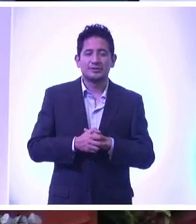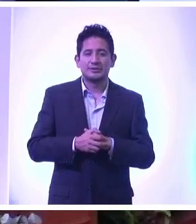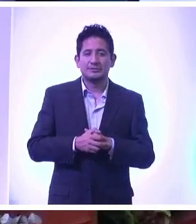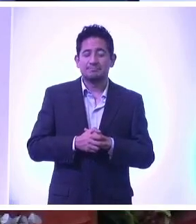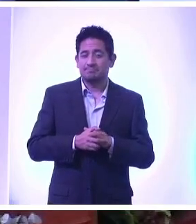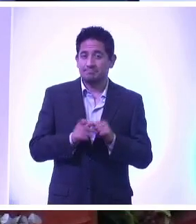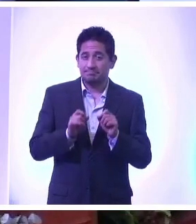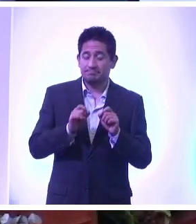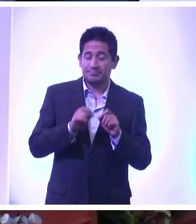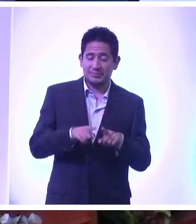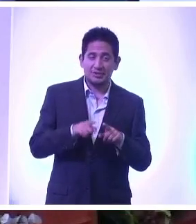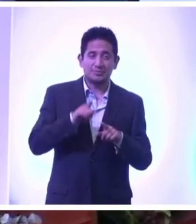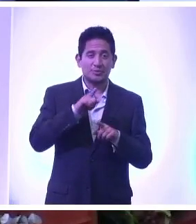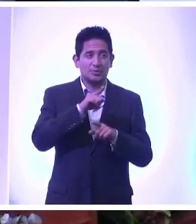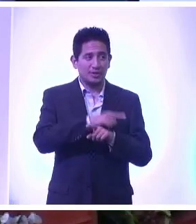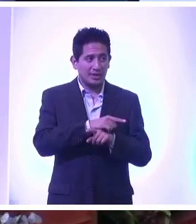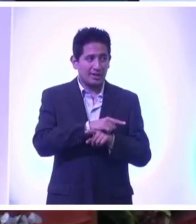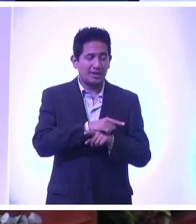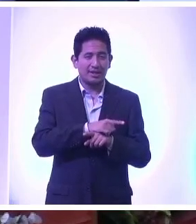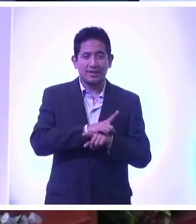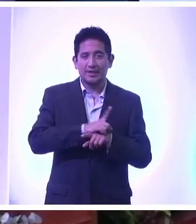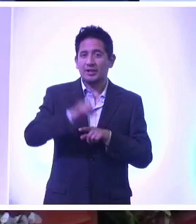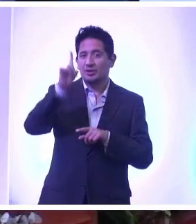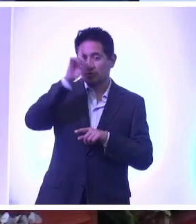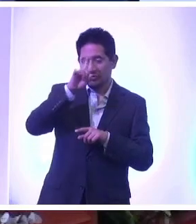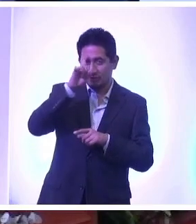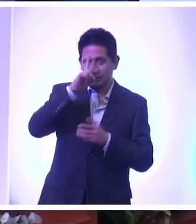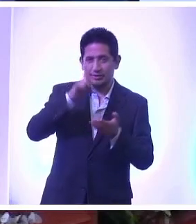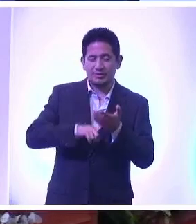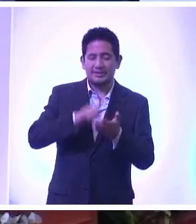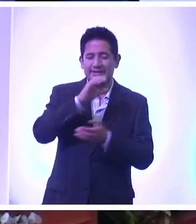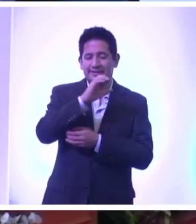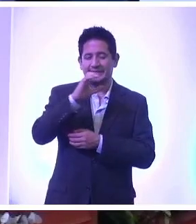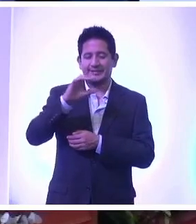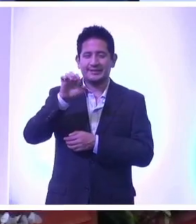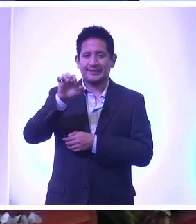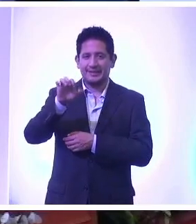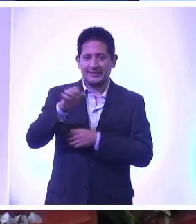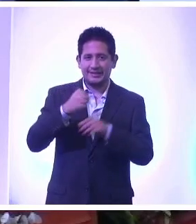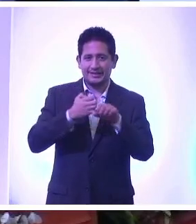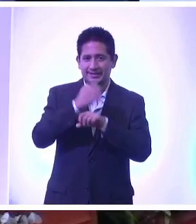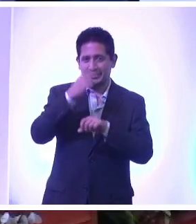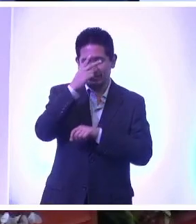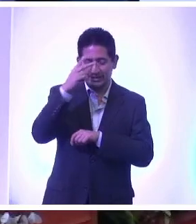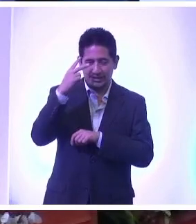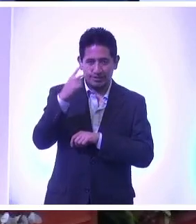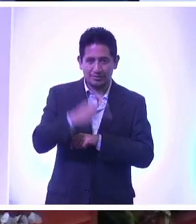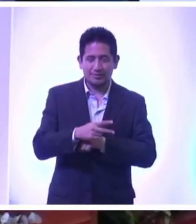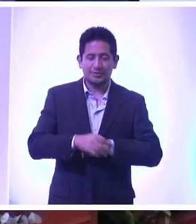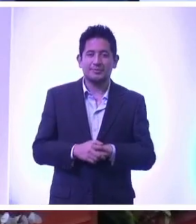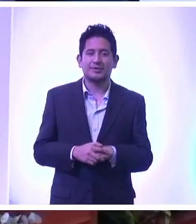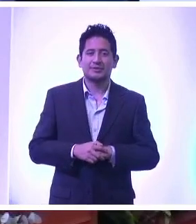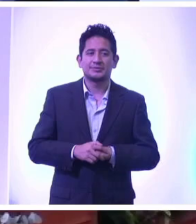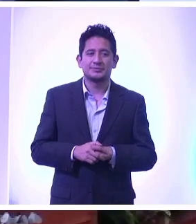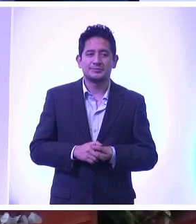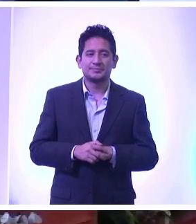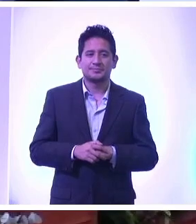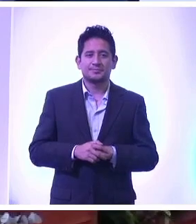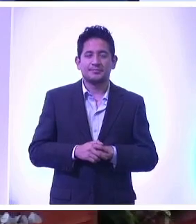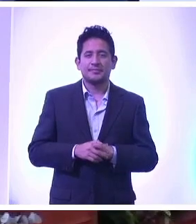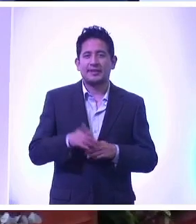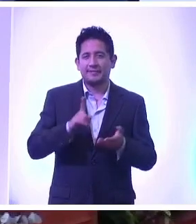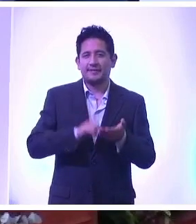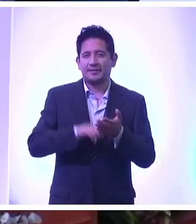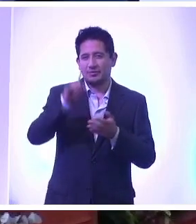es consejero del cce Estado de México y vicepresidente de comunicación e imagen en el consejo